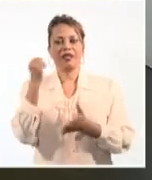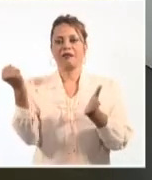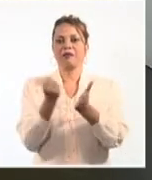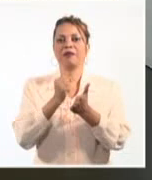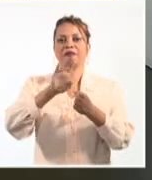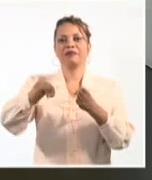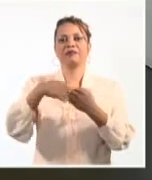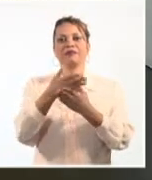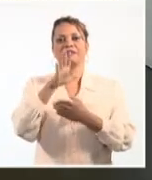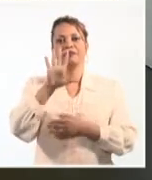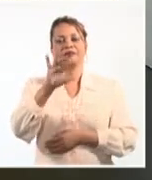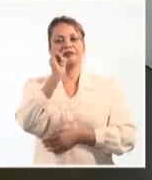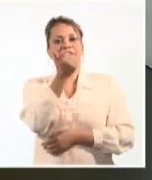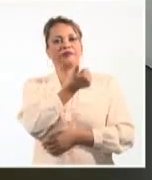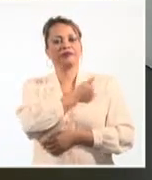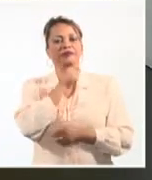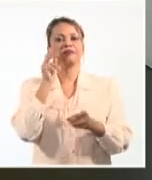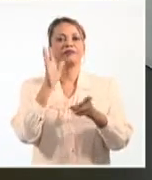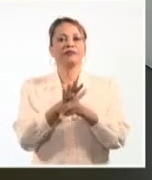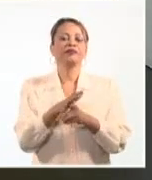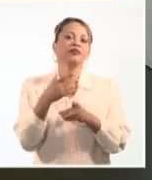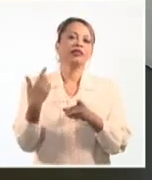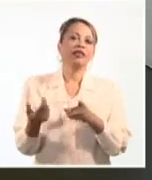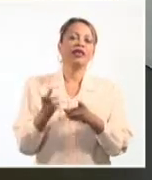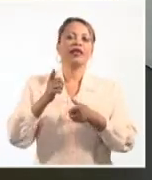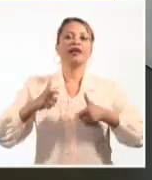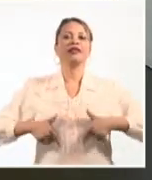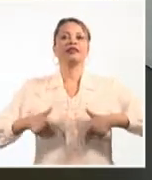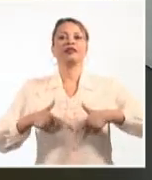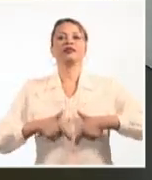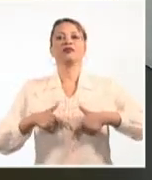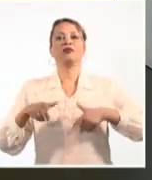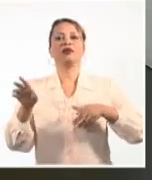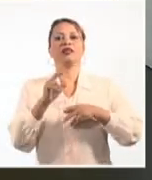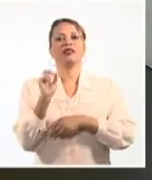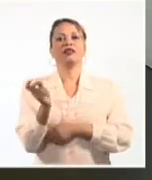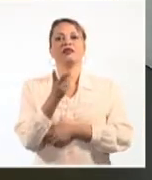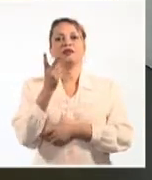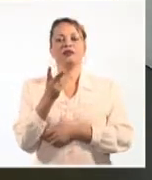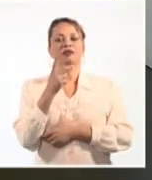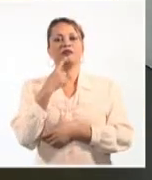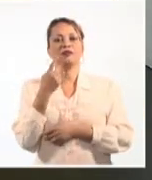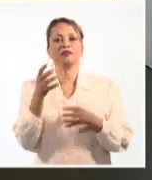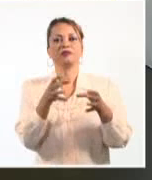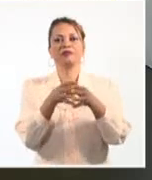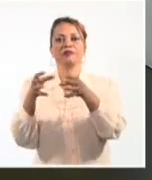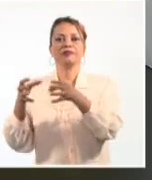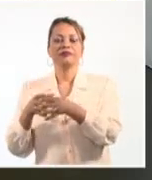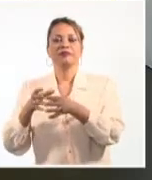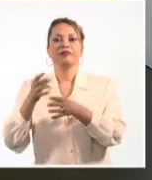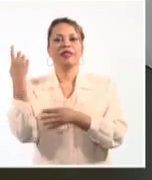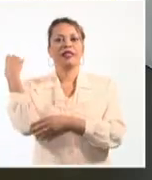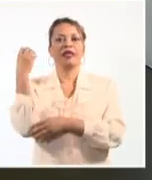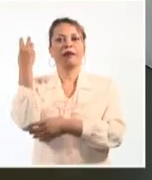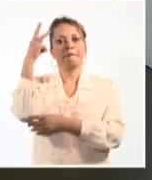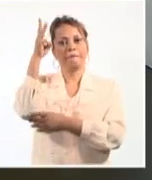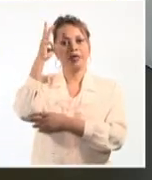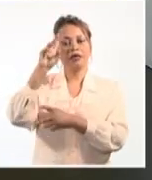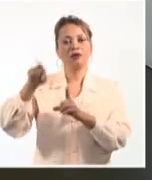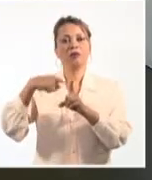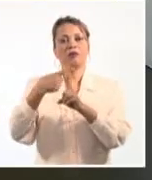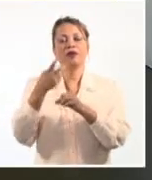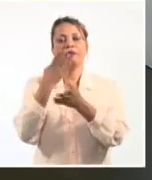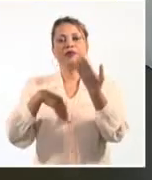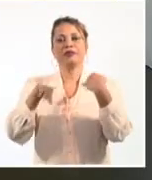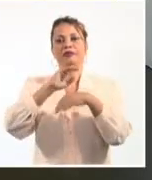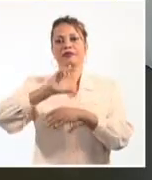de diciembre, a partir de una candidatura binacional presentada por la Secretaría de Cultura de México y el Ministerio de Cultura de